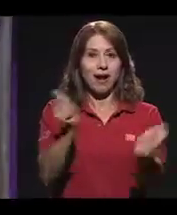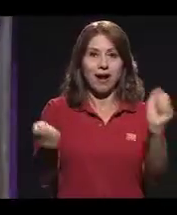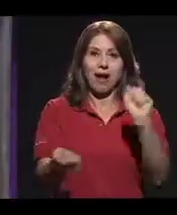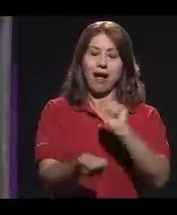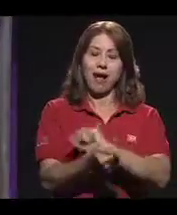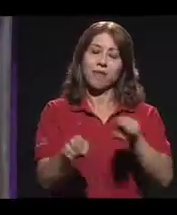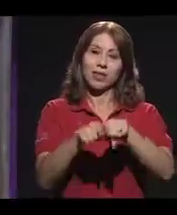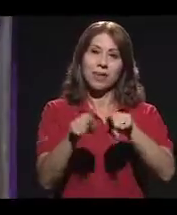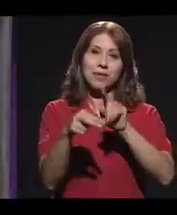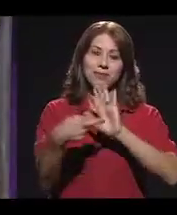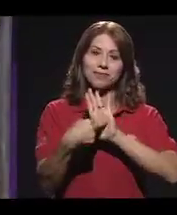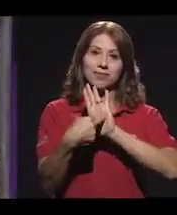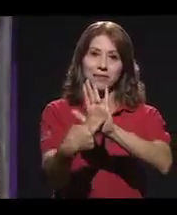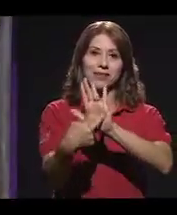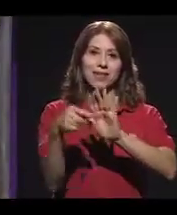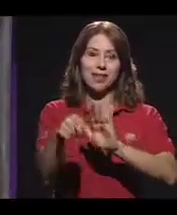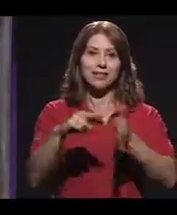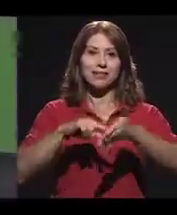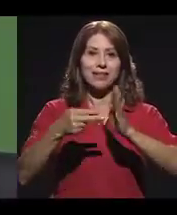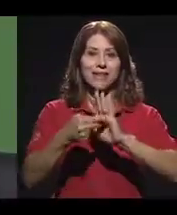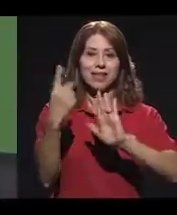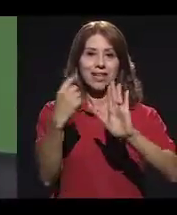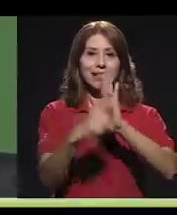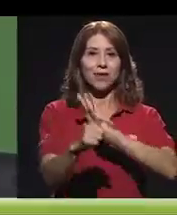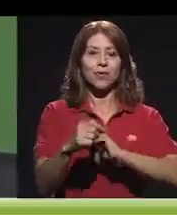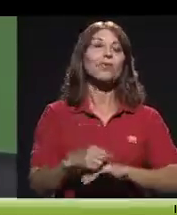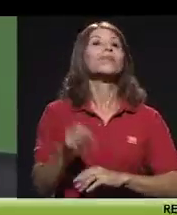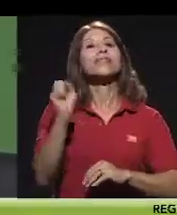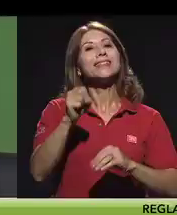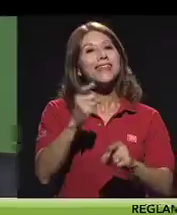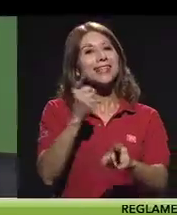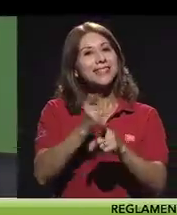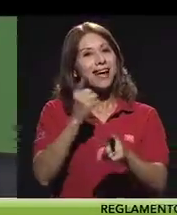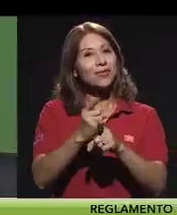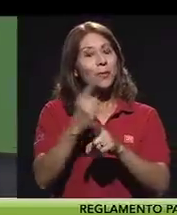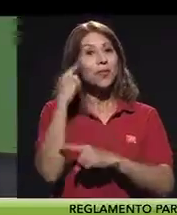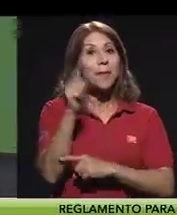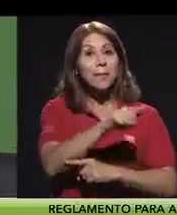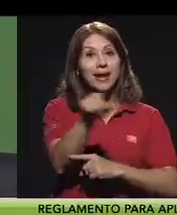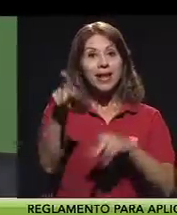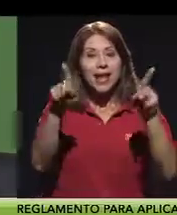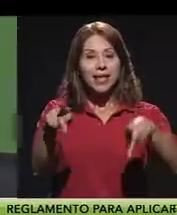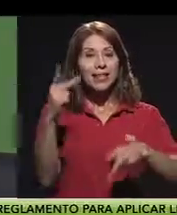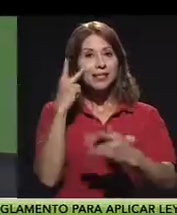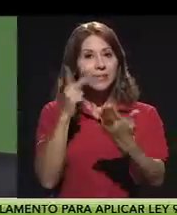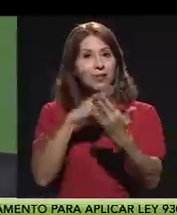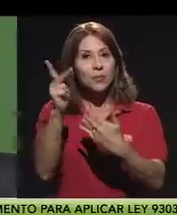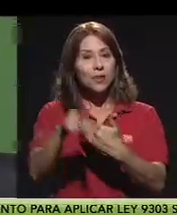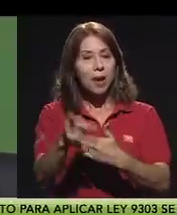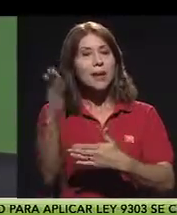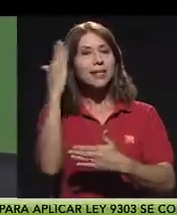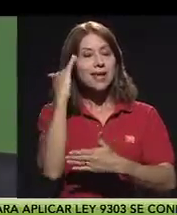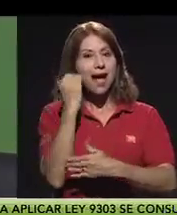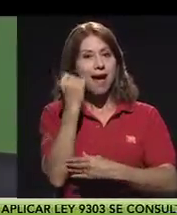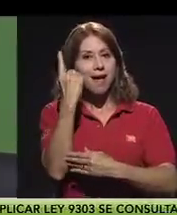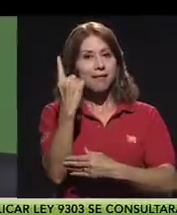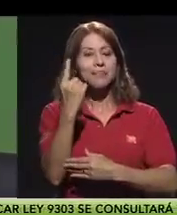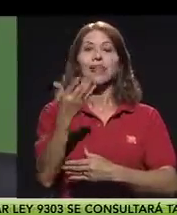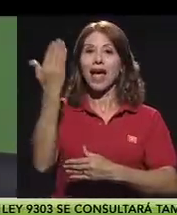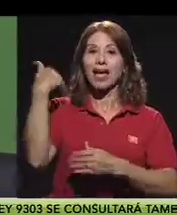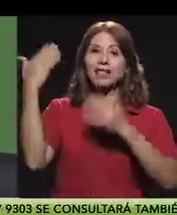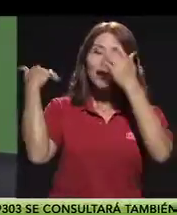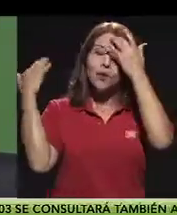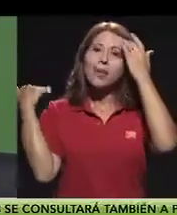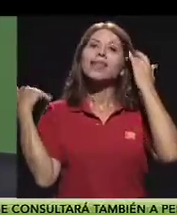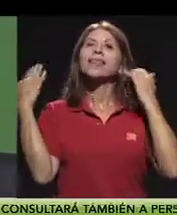grandes que va a representar también este artículo. Exacto, tal vez para poner en contexto a la gente que nos está viendo, anteriormente